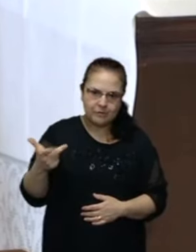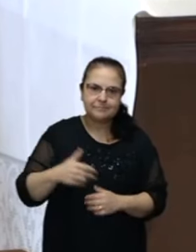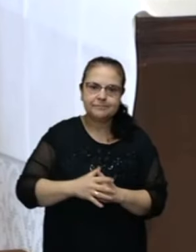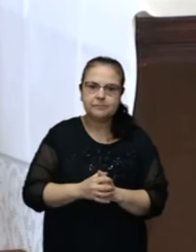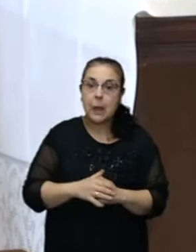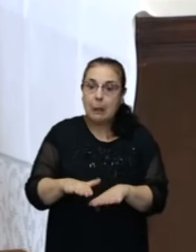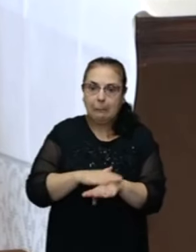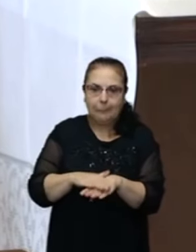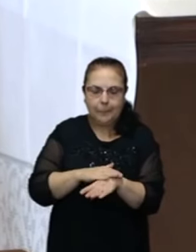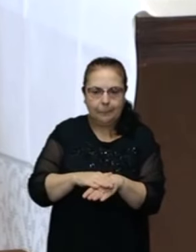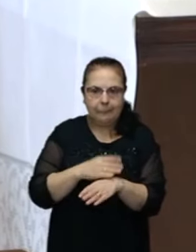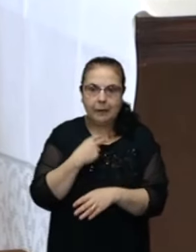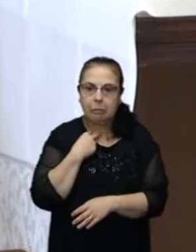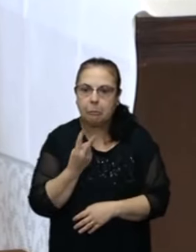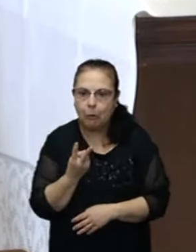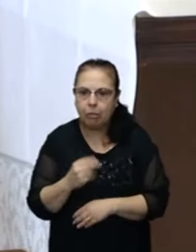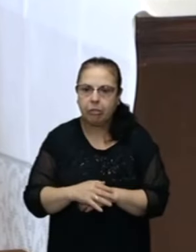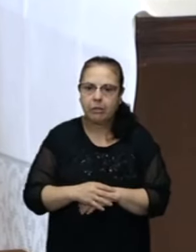perdonad la voz,